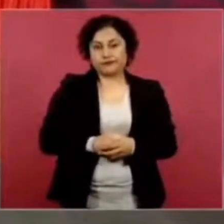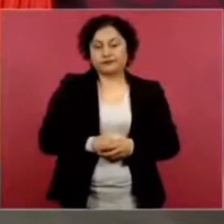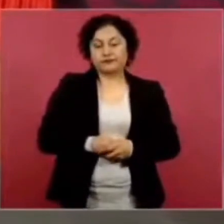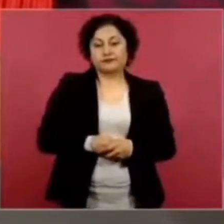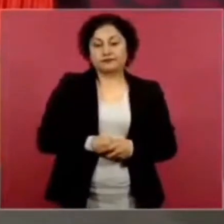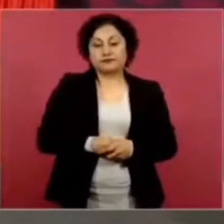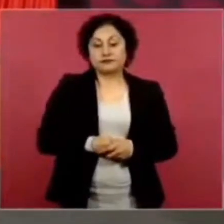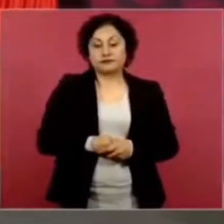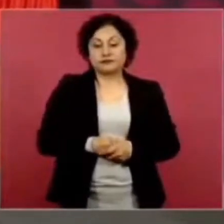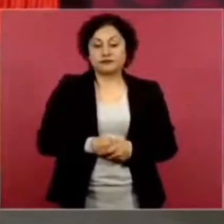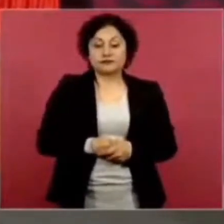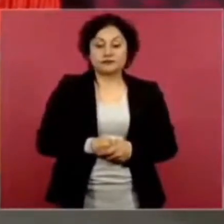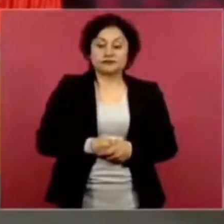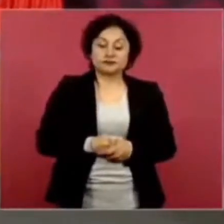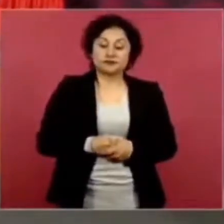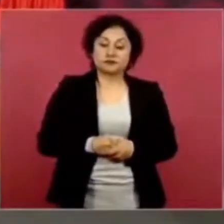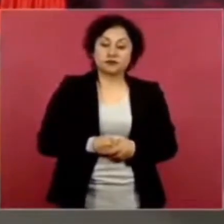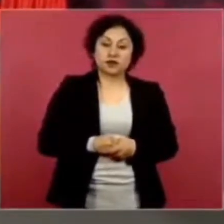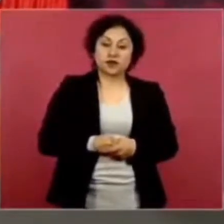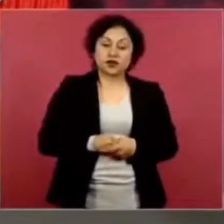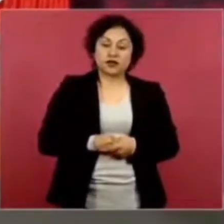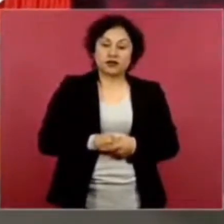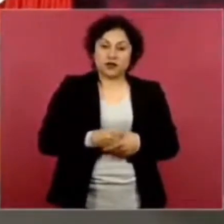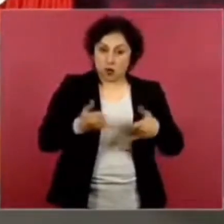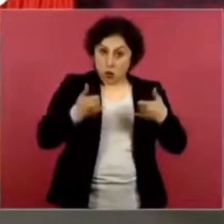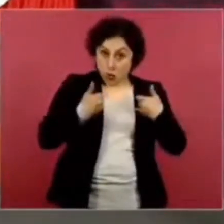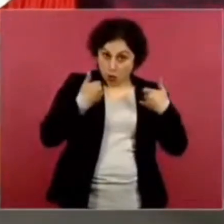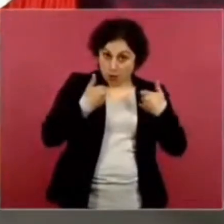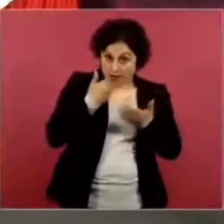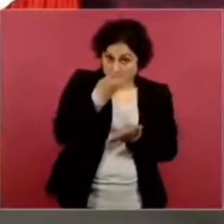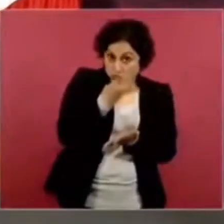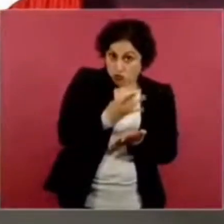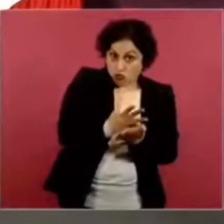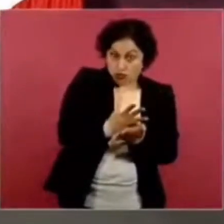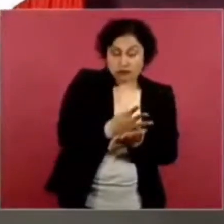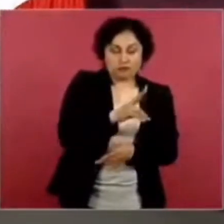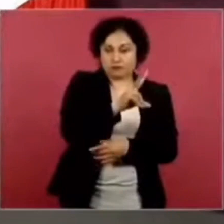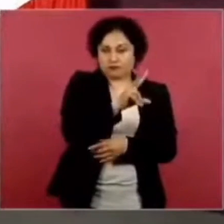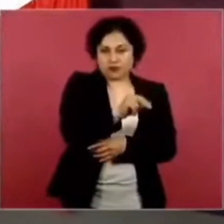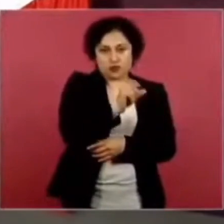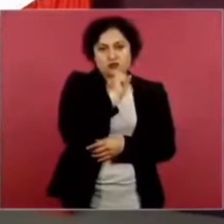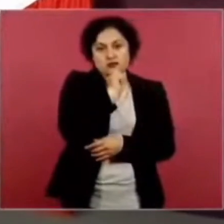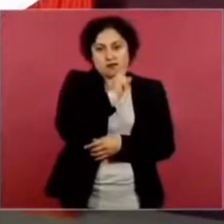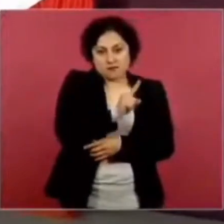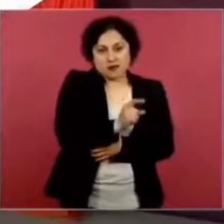No es nada más los jóvenes, sino también lamentablemente trabajadores.